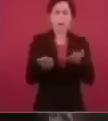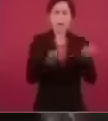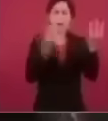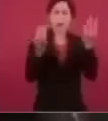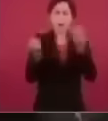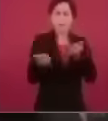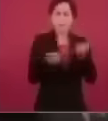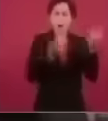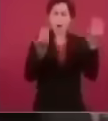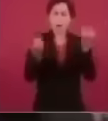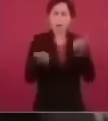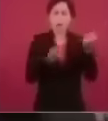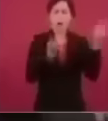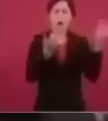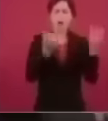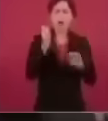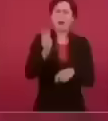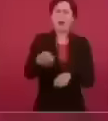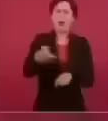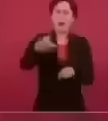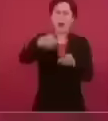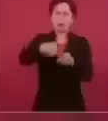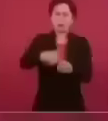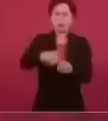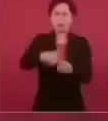una gran cantidad de gasolinas.